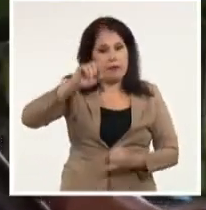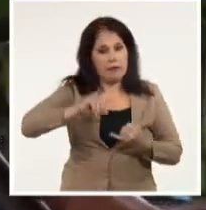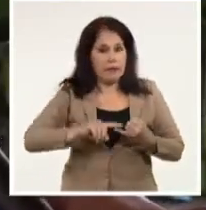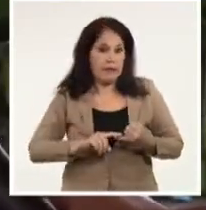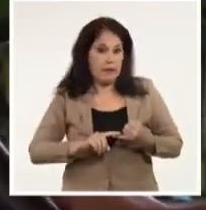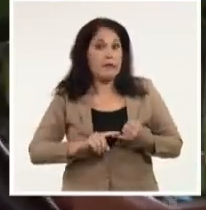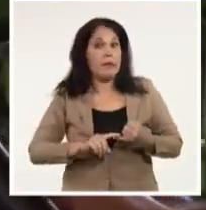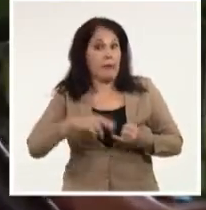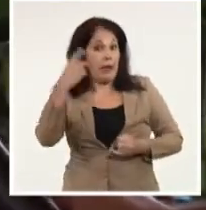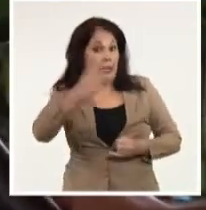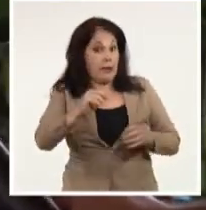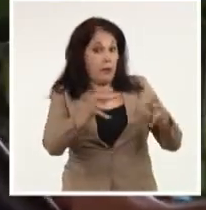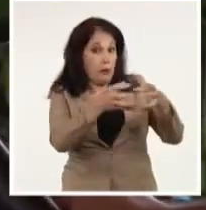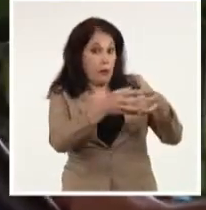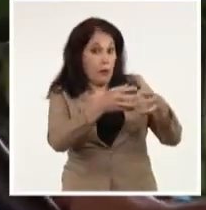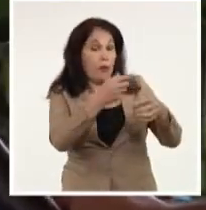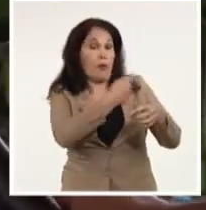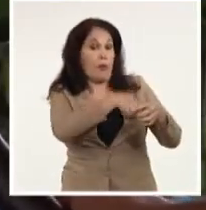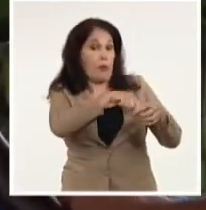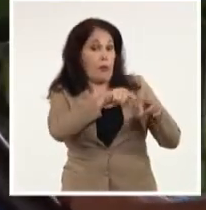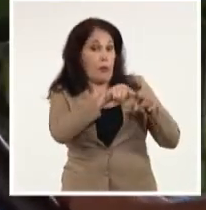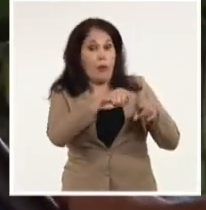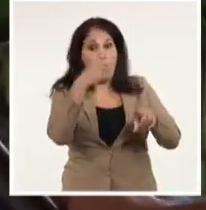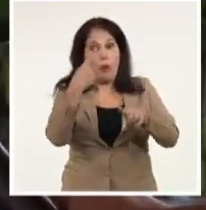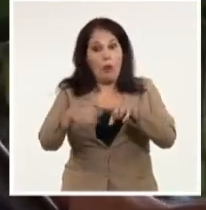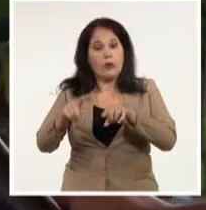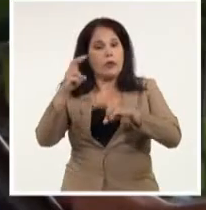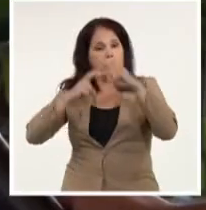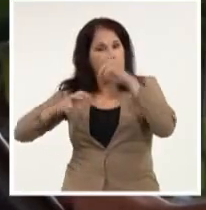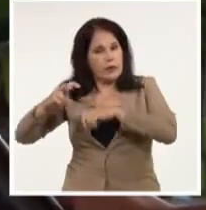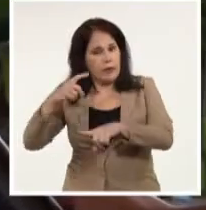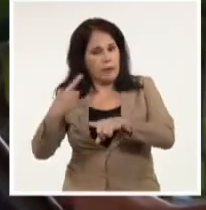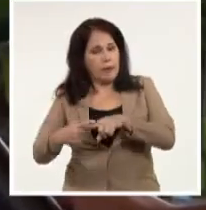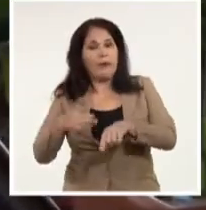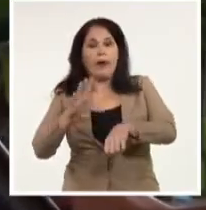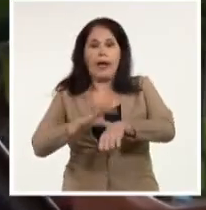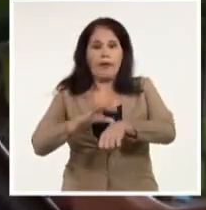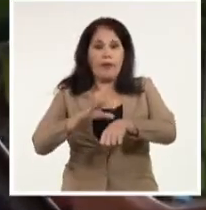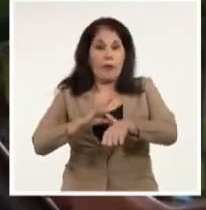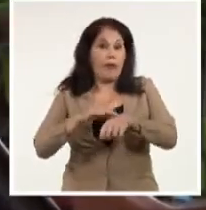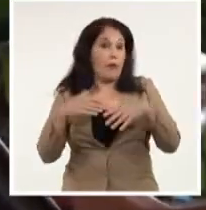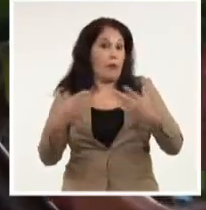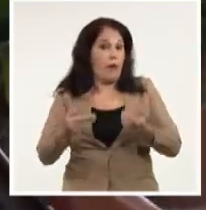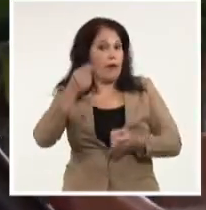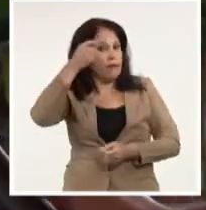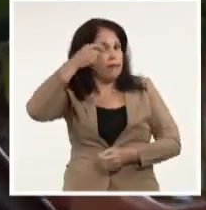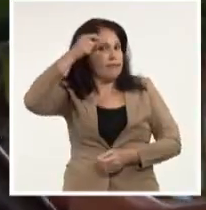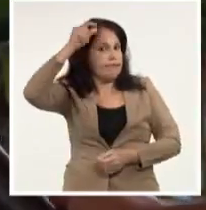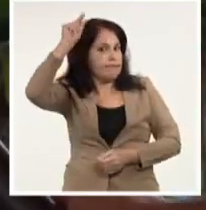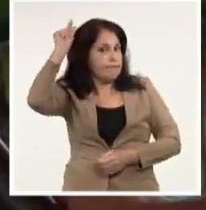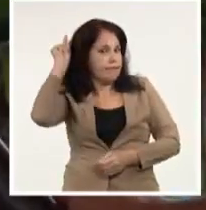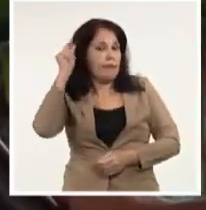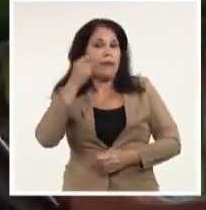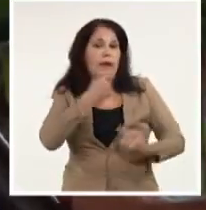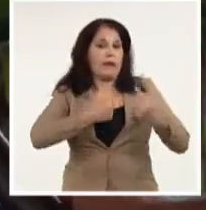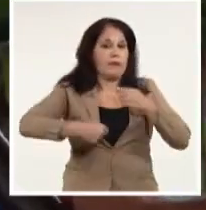tanto a los ensayos clínicos como a otras investigaciones, lo relacionado con las enfermedades cerebrovasculares, con las vasculares en general.